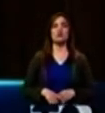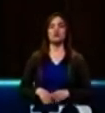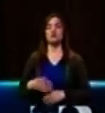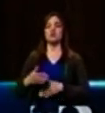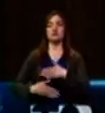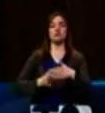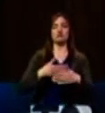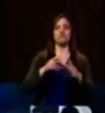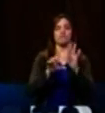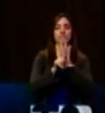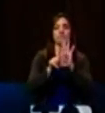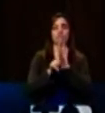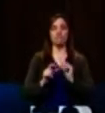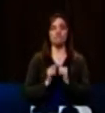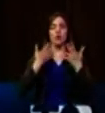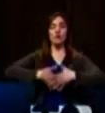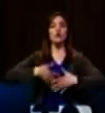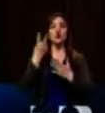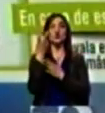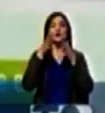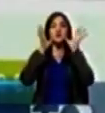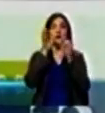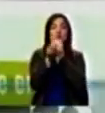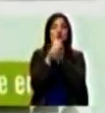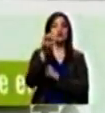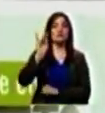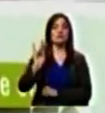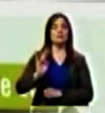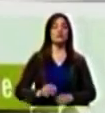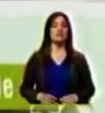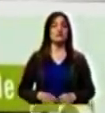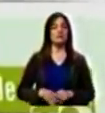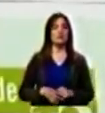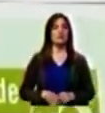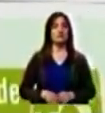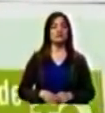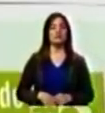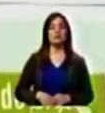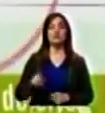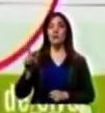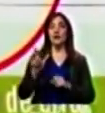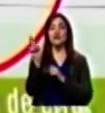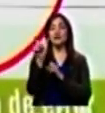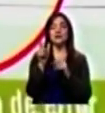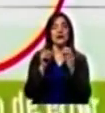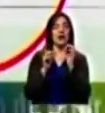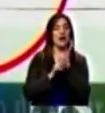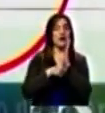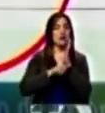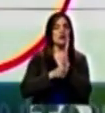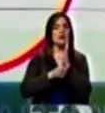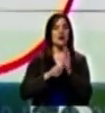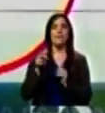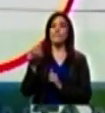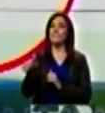jurídico y concluyó el 12 de diciembre de 2017. Lo cierto es que de momento la naturalización de Julian Assange le otorga los mismos